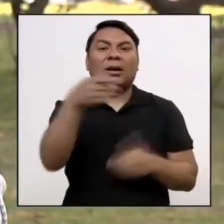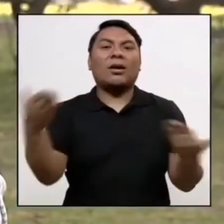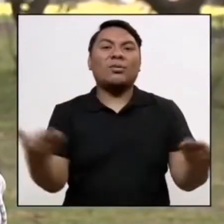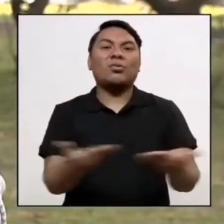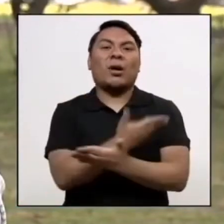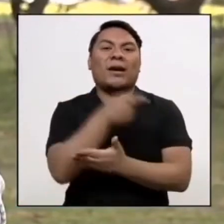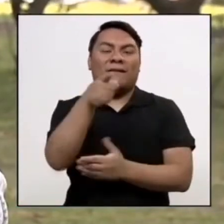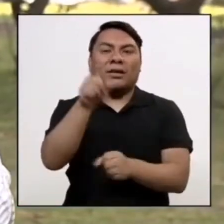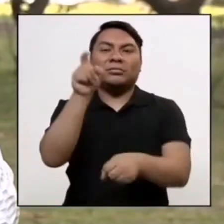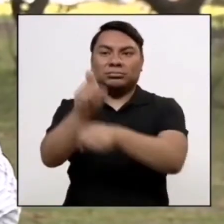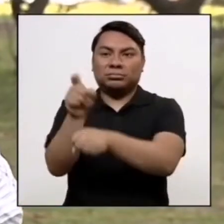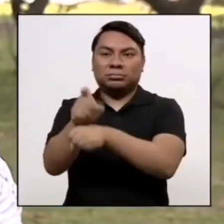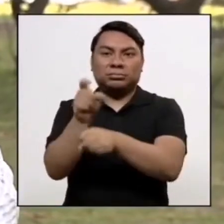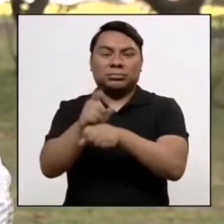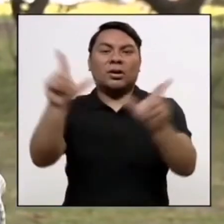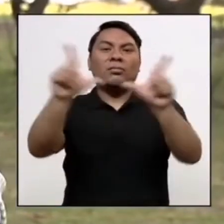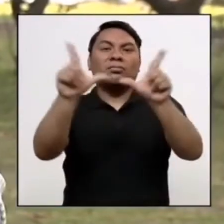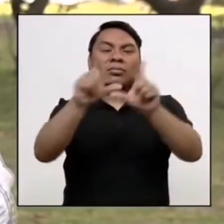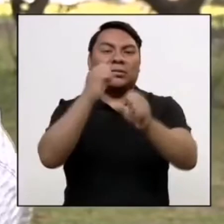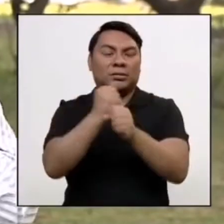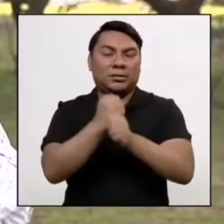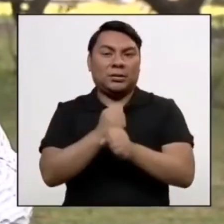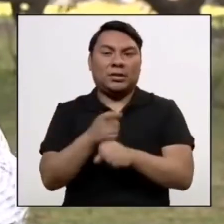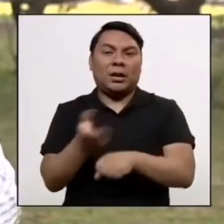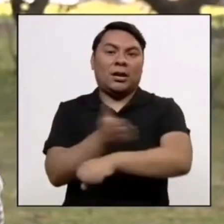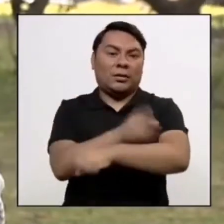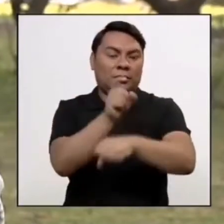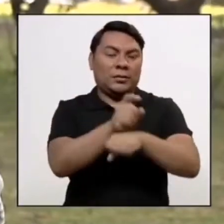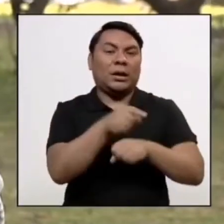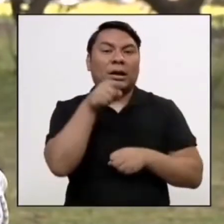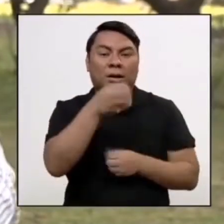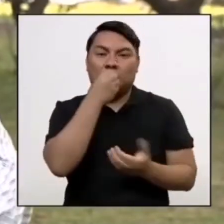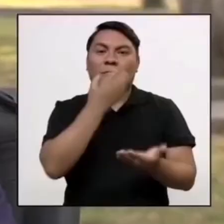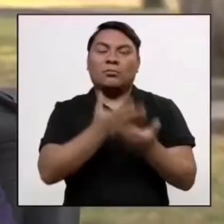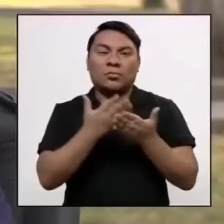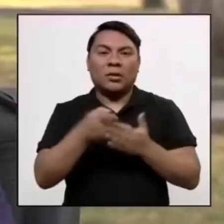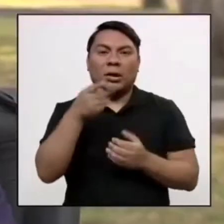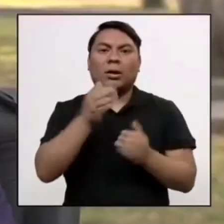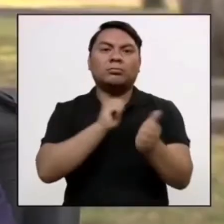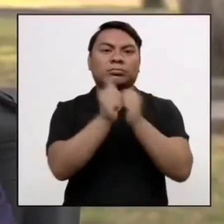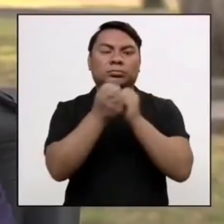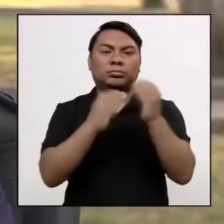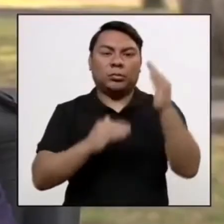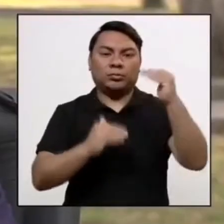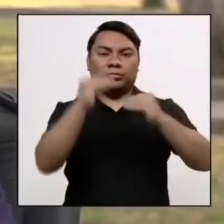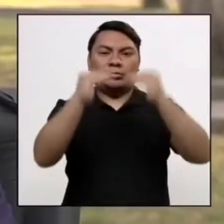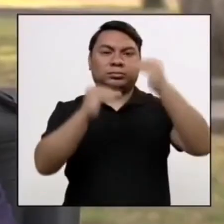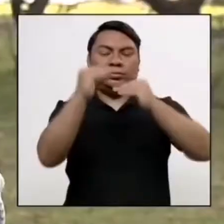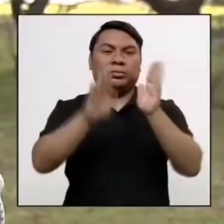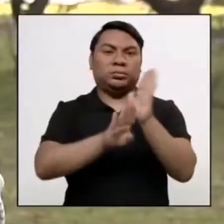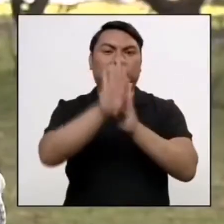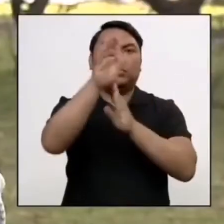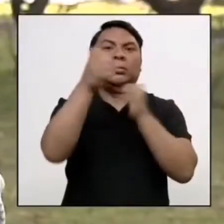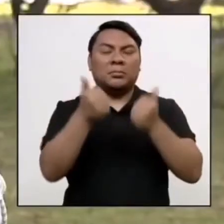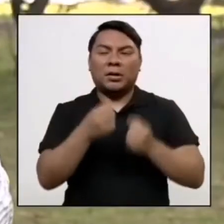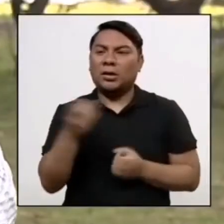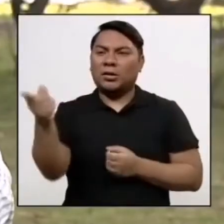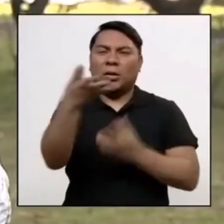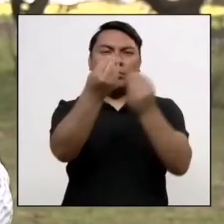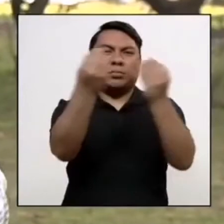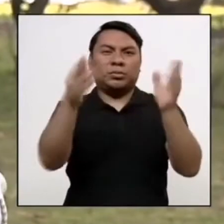nuevos telecapacitados. Y esos telecapacitados tienen todas las competencias, inclusive hasta algunos resultados bastante